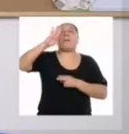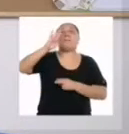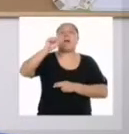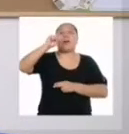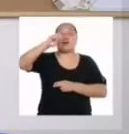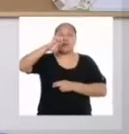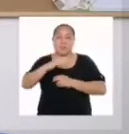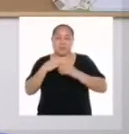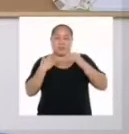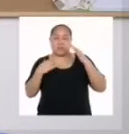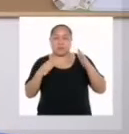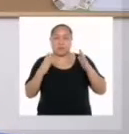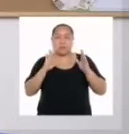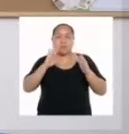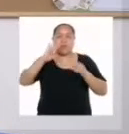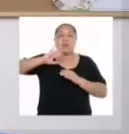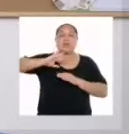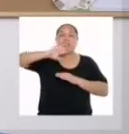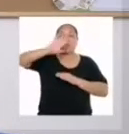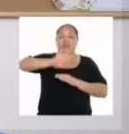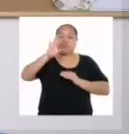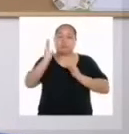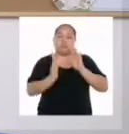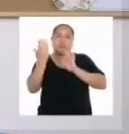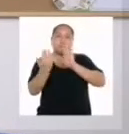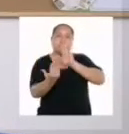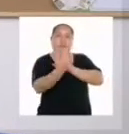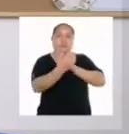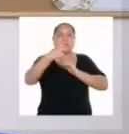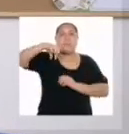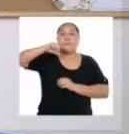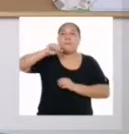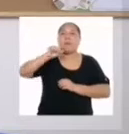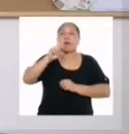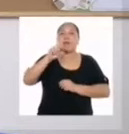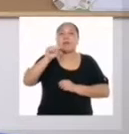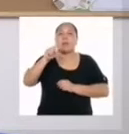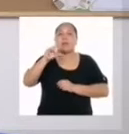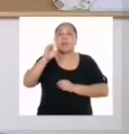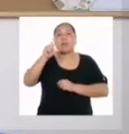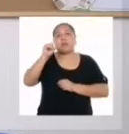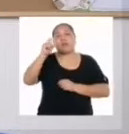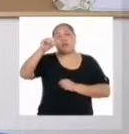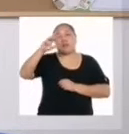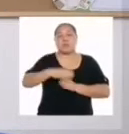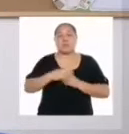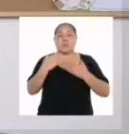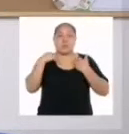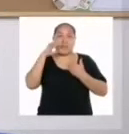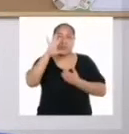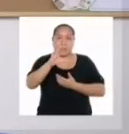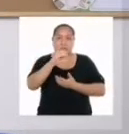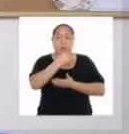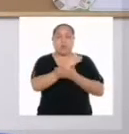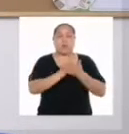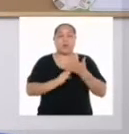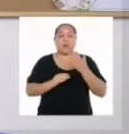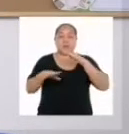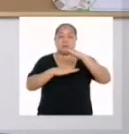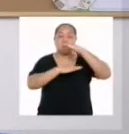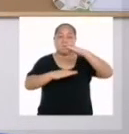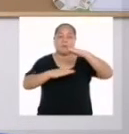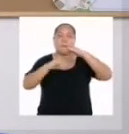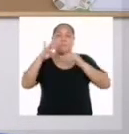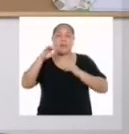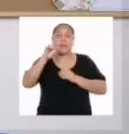bases, y un número de caras laterales, que son paralelogramos. Se componen de 5 elementos: